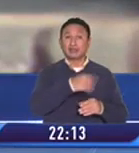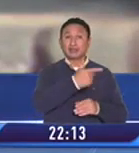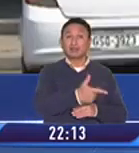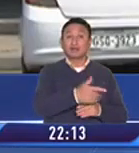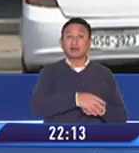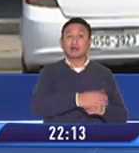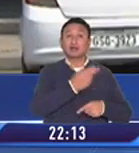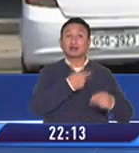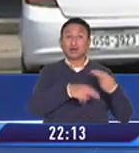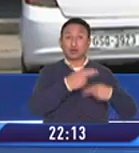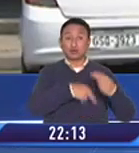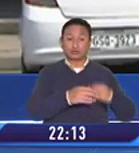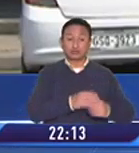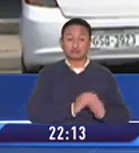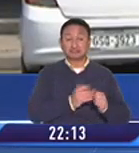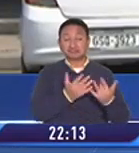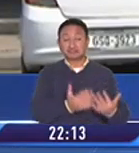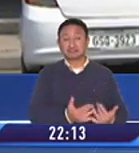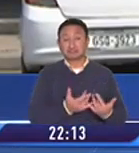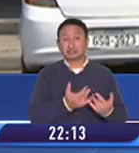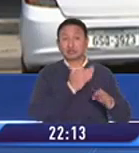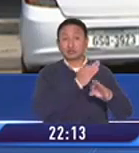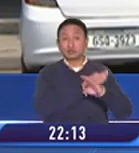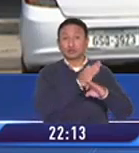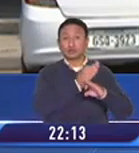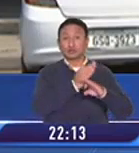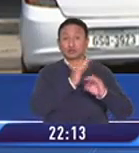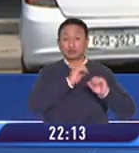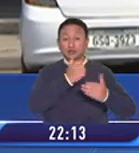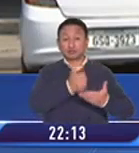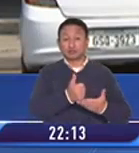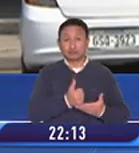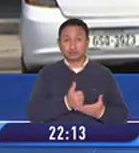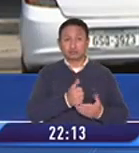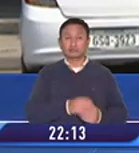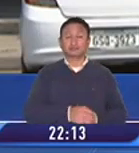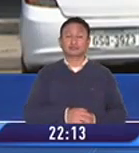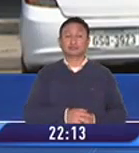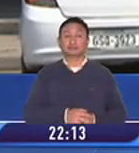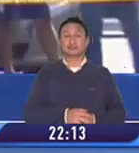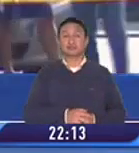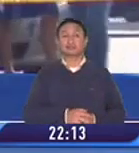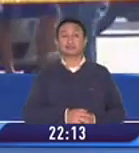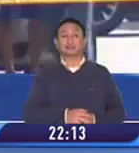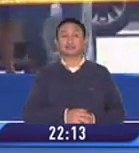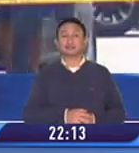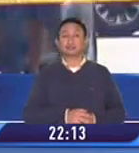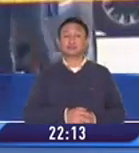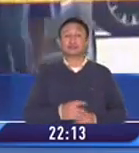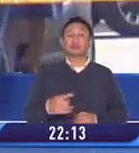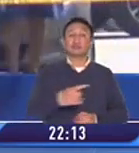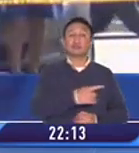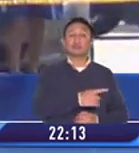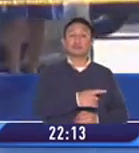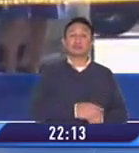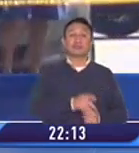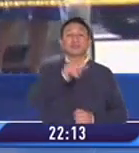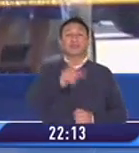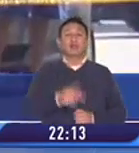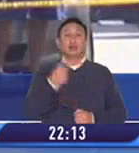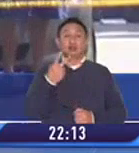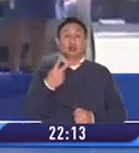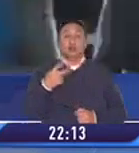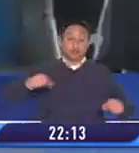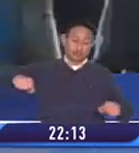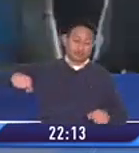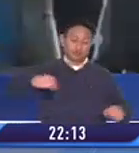un negocio esperando su turno para ser atendido por un electromecánico. Allí fue interceptado por